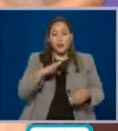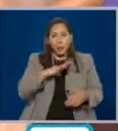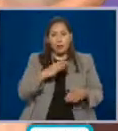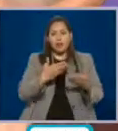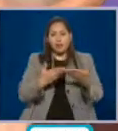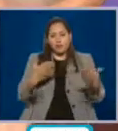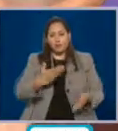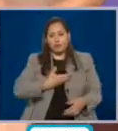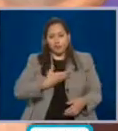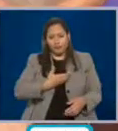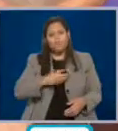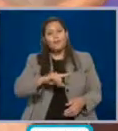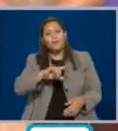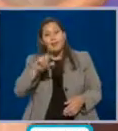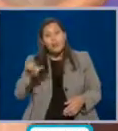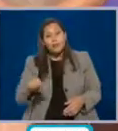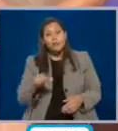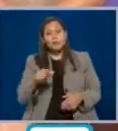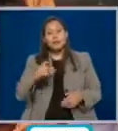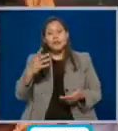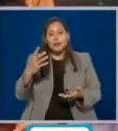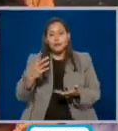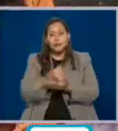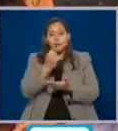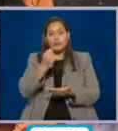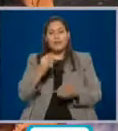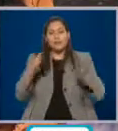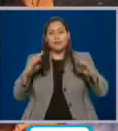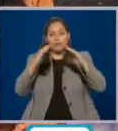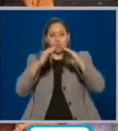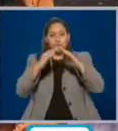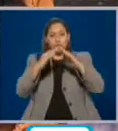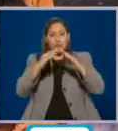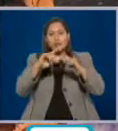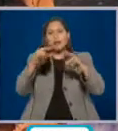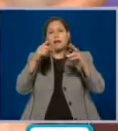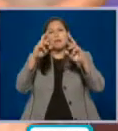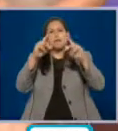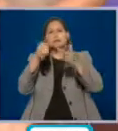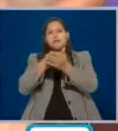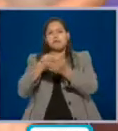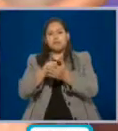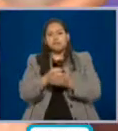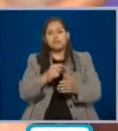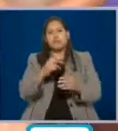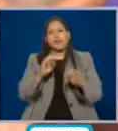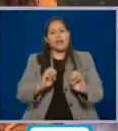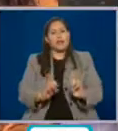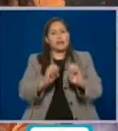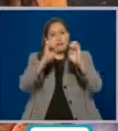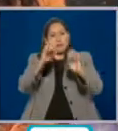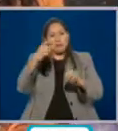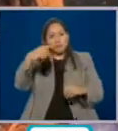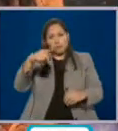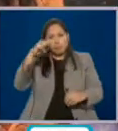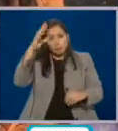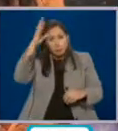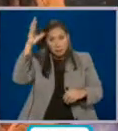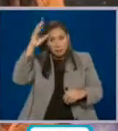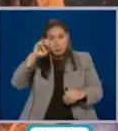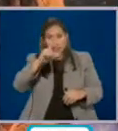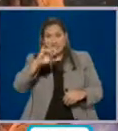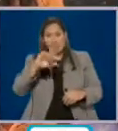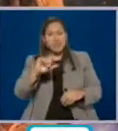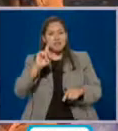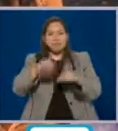Zócalo. Después, bueno, viene toda la conquista de Tenochtitlan, se destruyen los edificios de los Sí. mexicas para